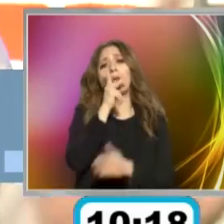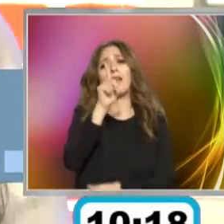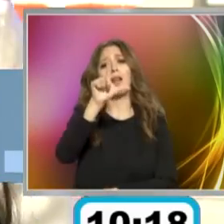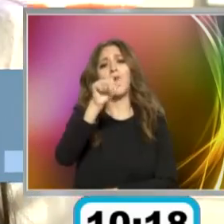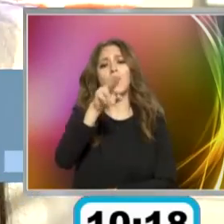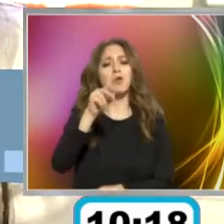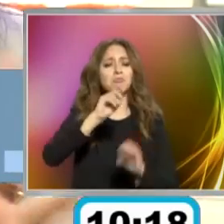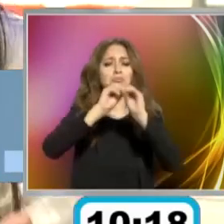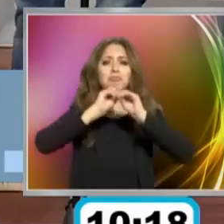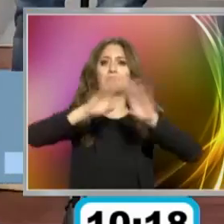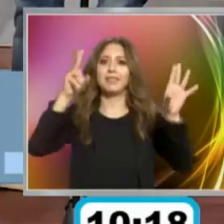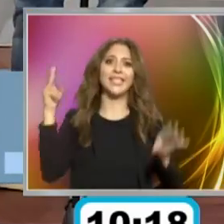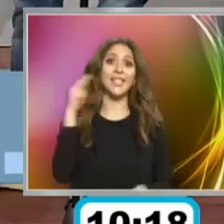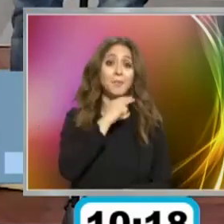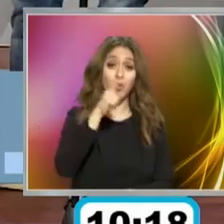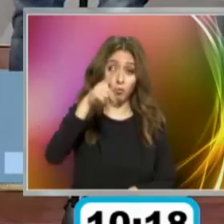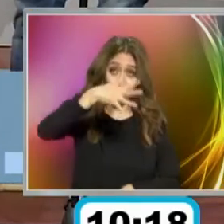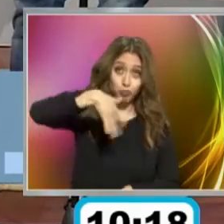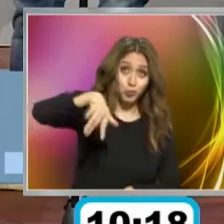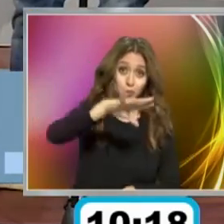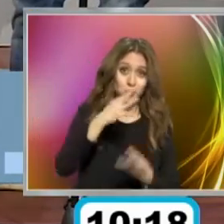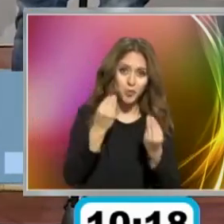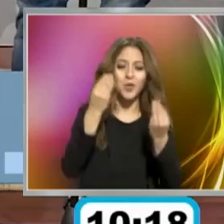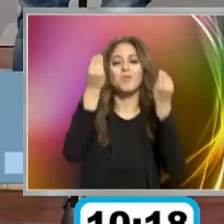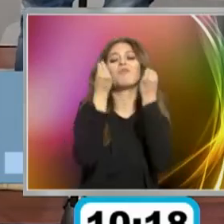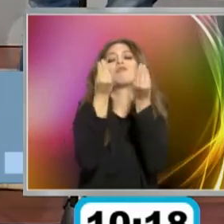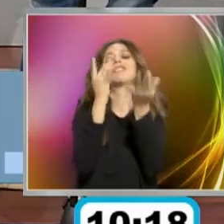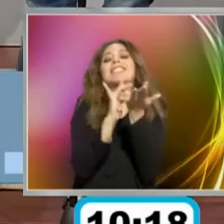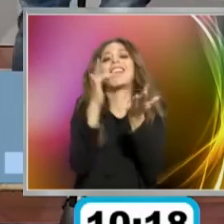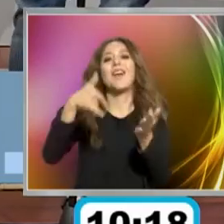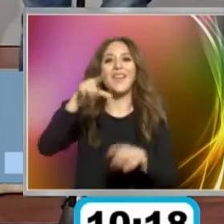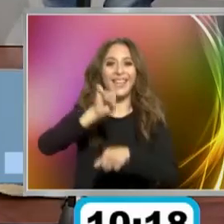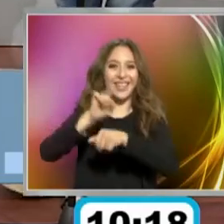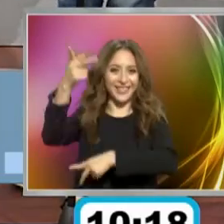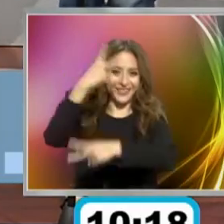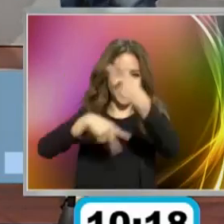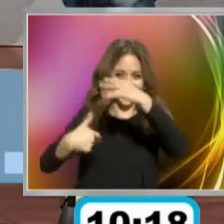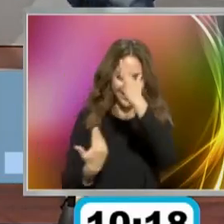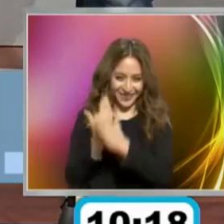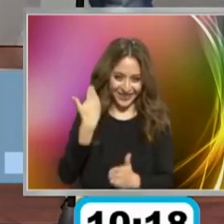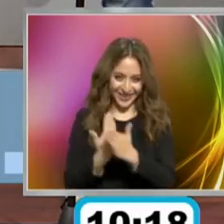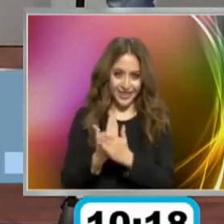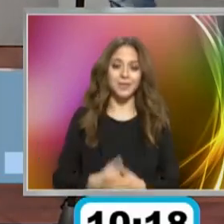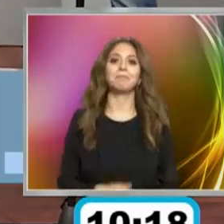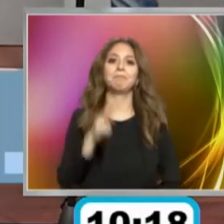sale. Yo creo que sí. No hay que buscar mucho. Muchísimas gracias por acompañarnos. Muchas gracias esta a mañana. vosotros.